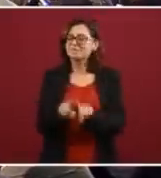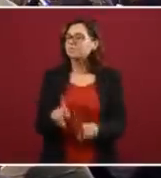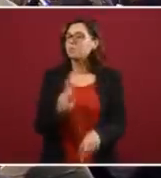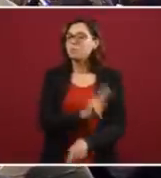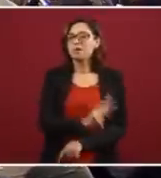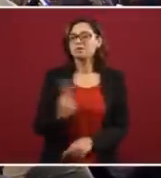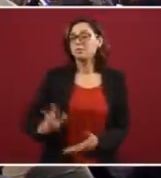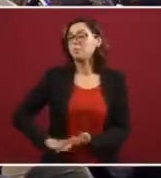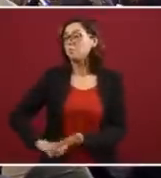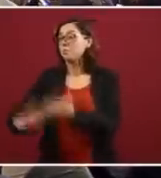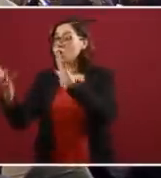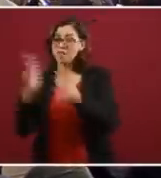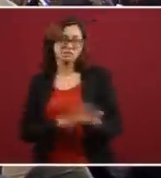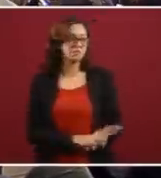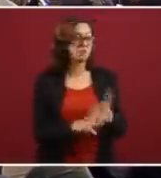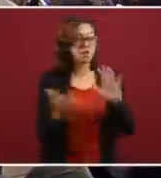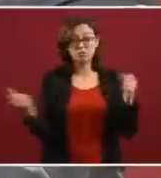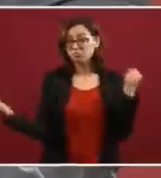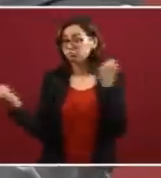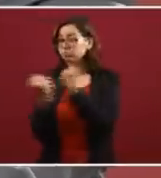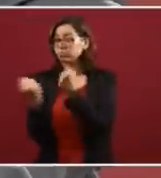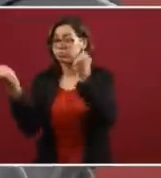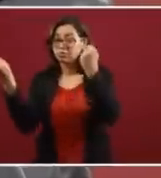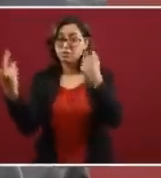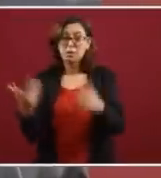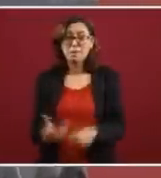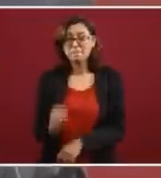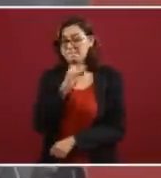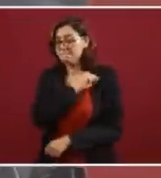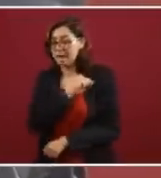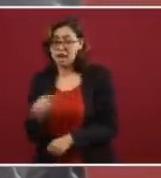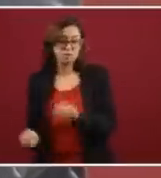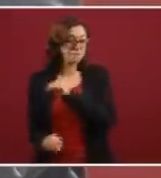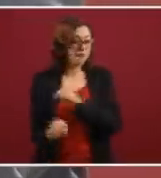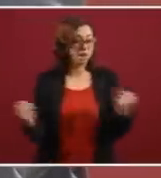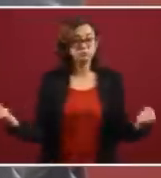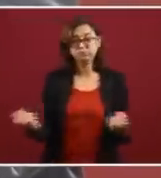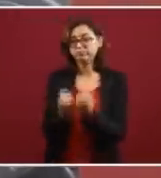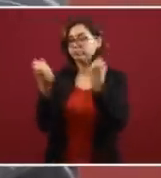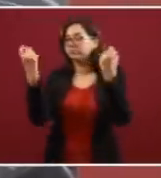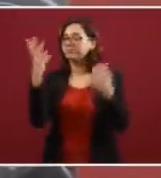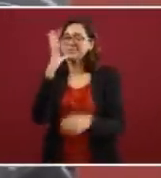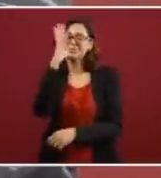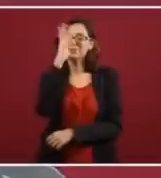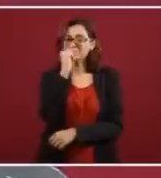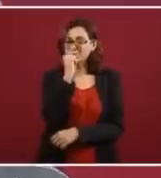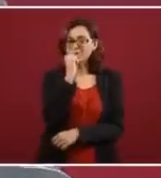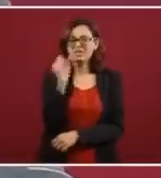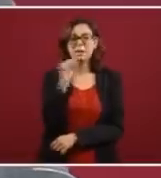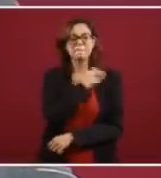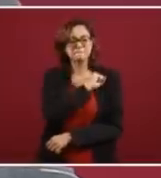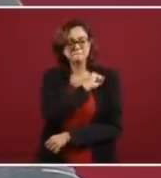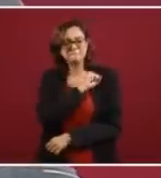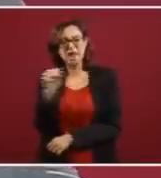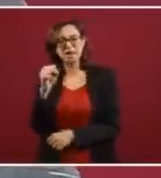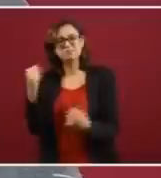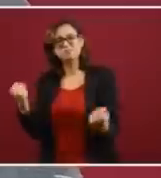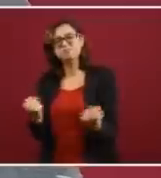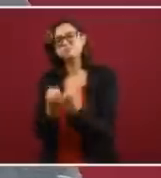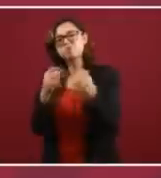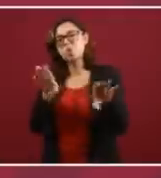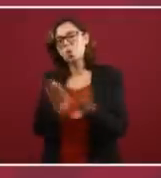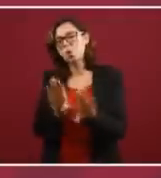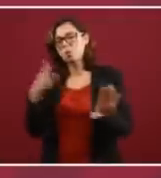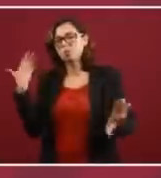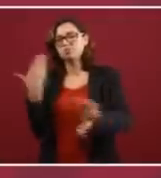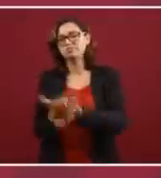violencia. No se puede enfrentar el mal con el mal. El mal hay que enfrentarlo haciendo el